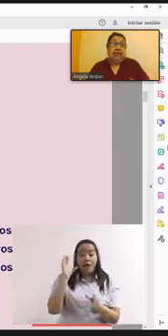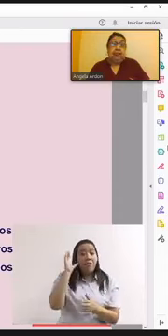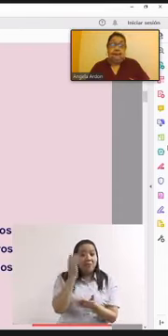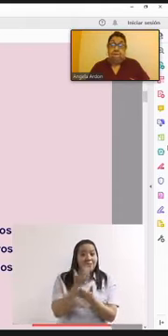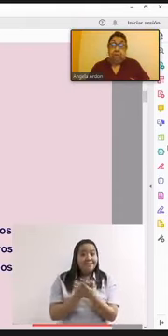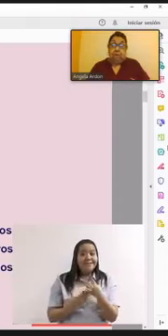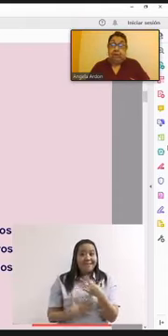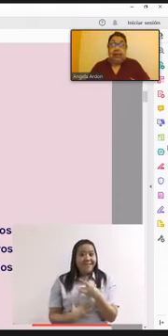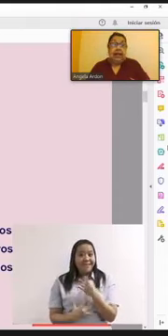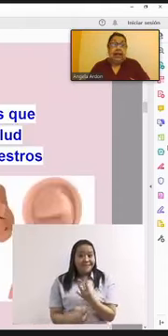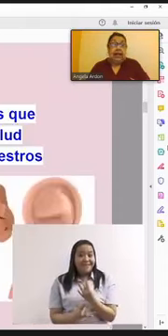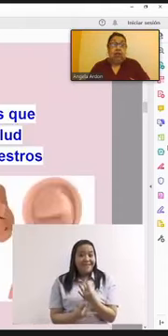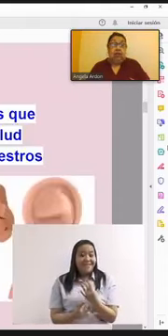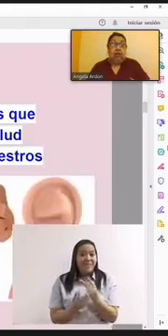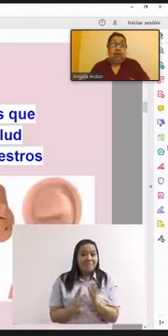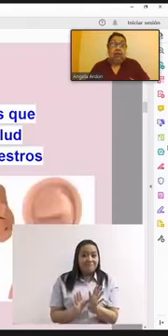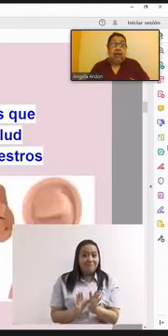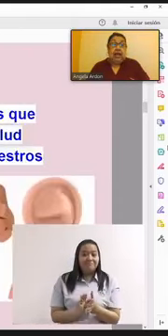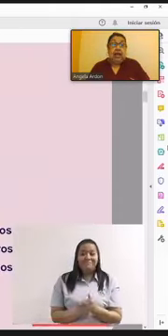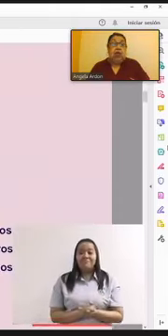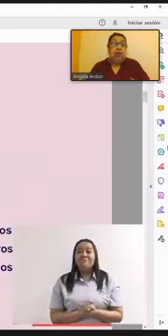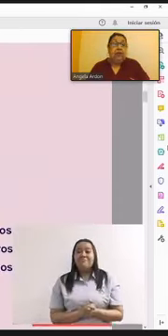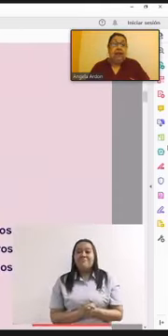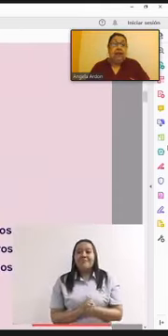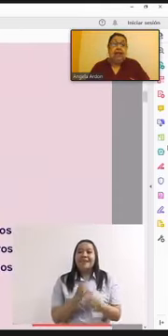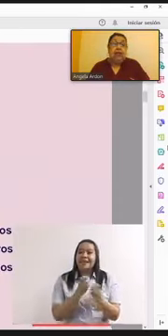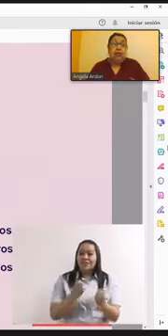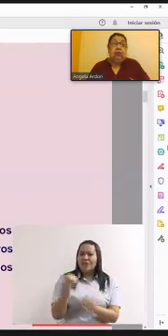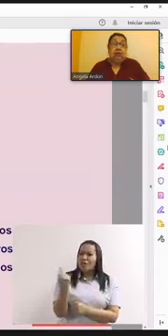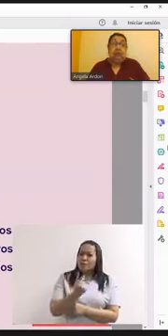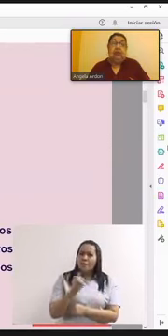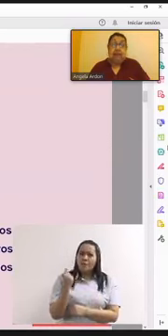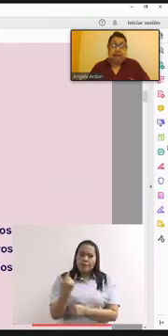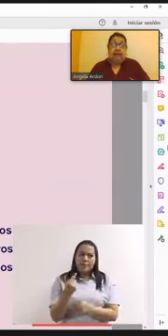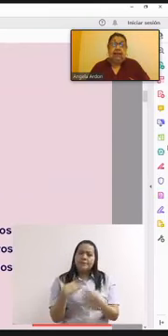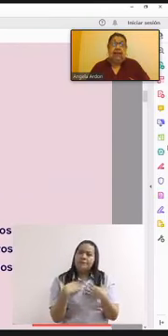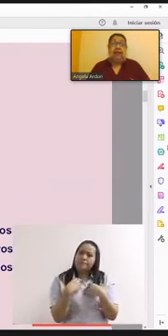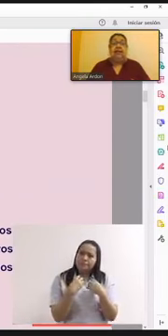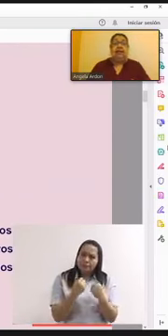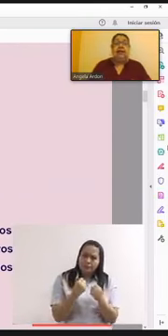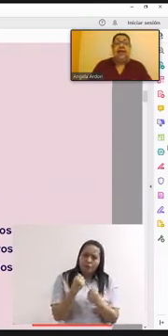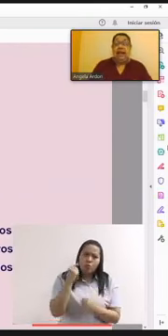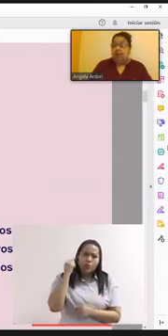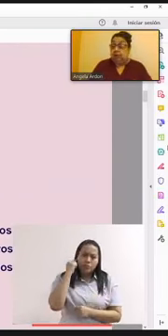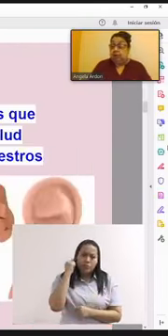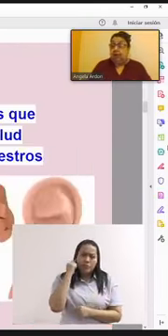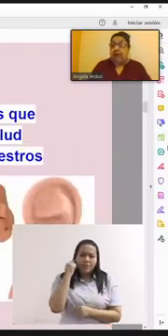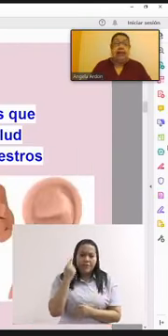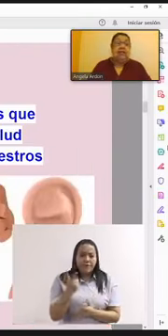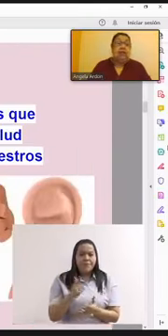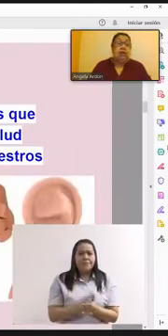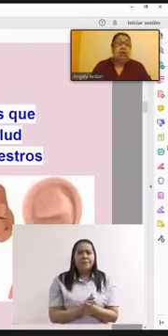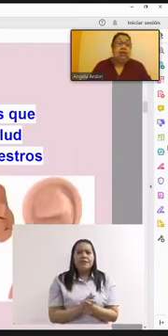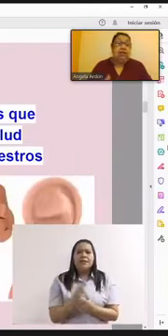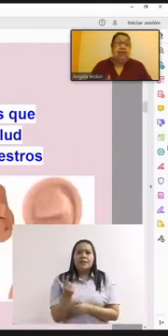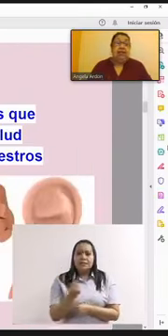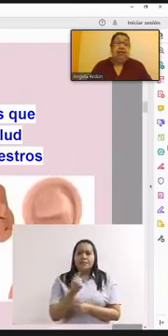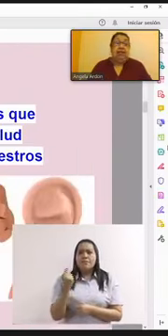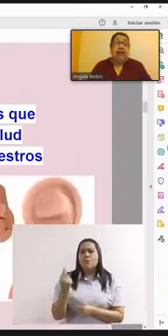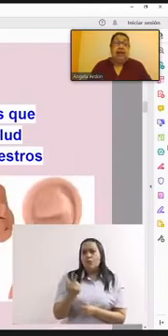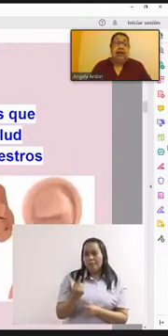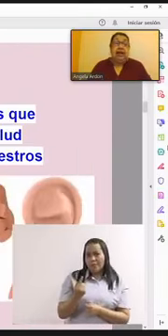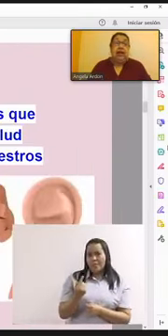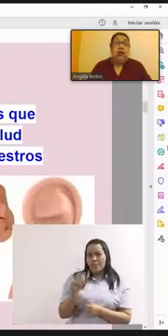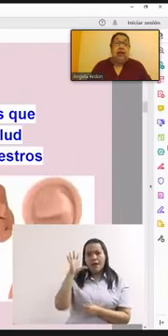ver, ¿verdad? Entonces, lo importante de la salud auditiva, sí, sigue, lo importante de la salud auditiva